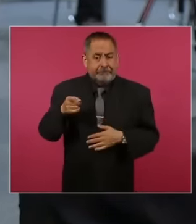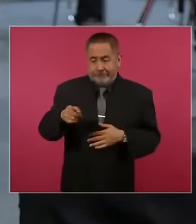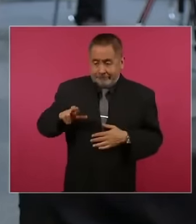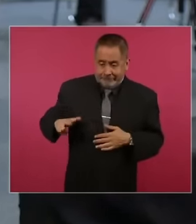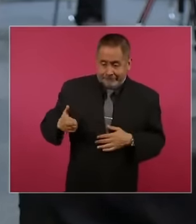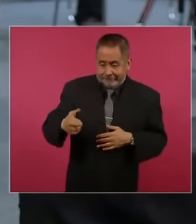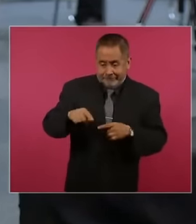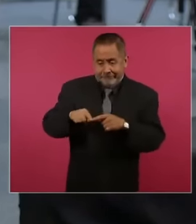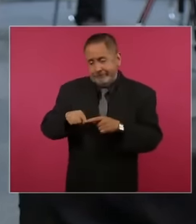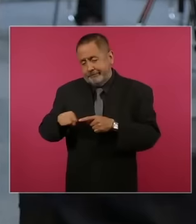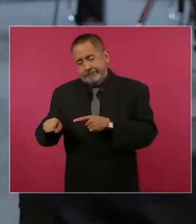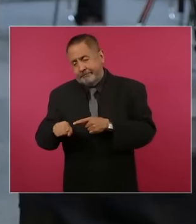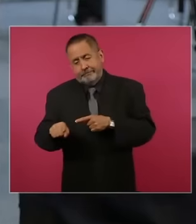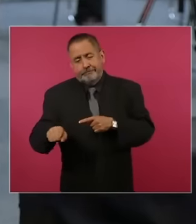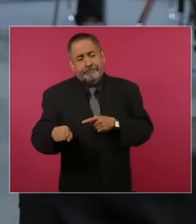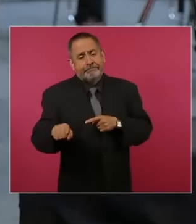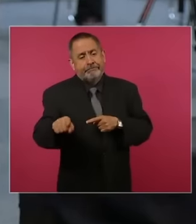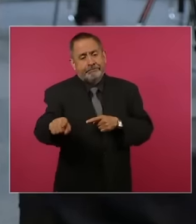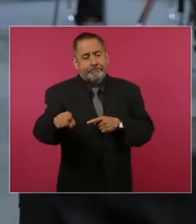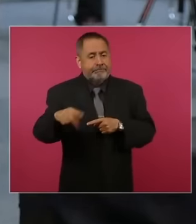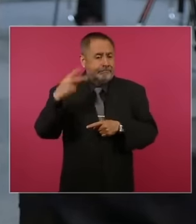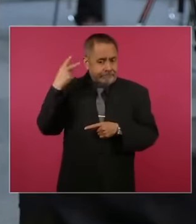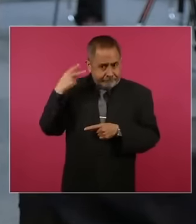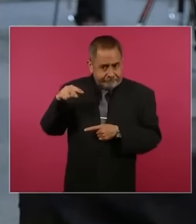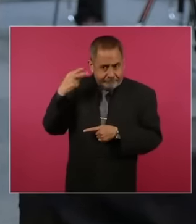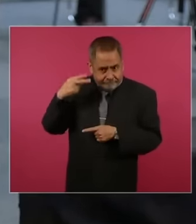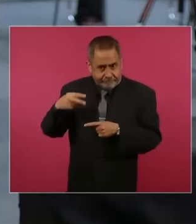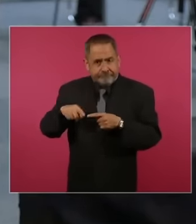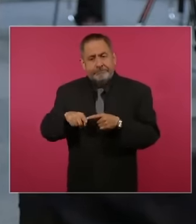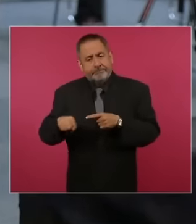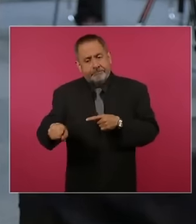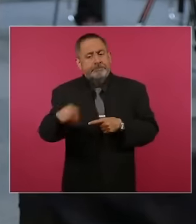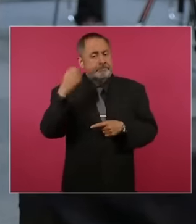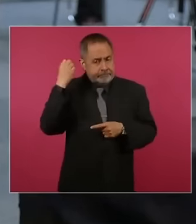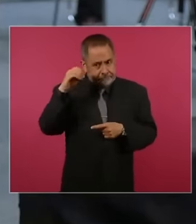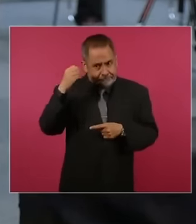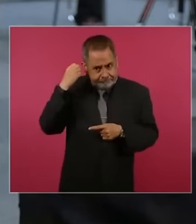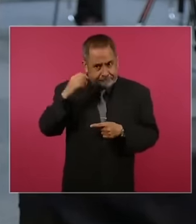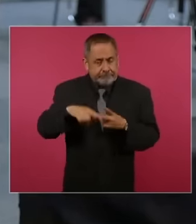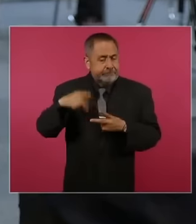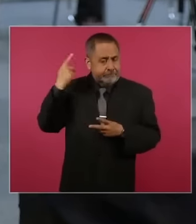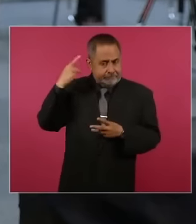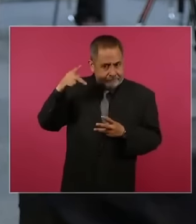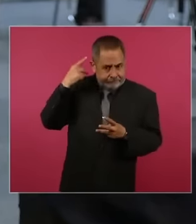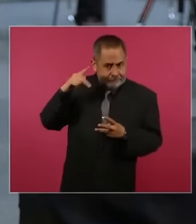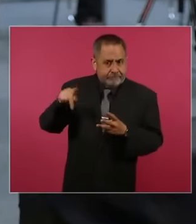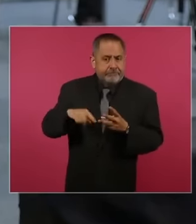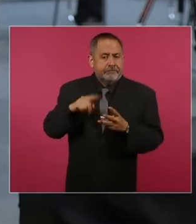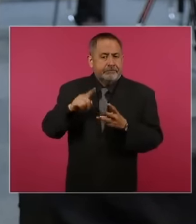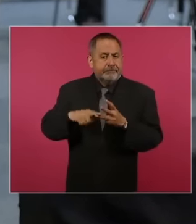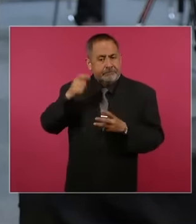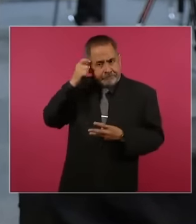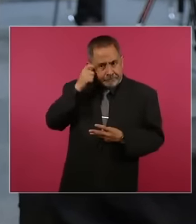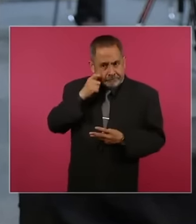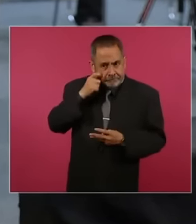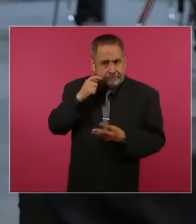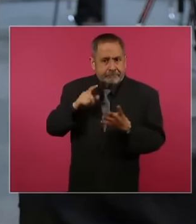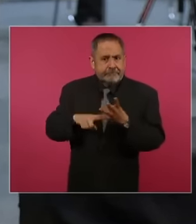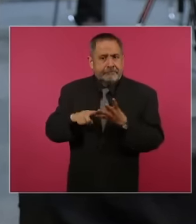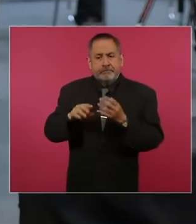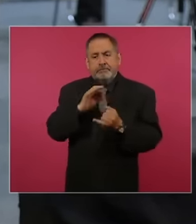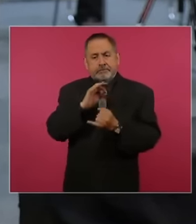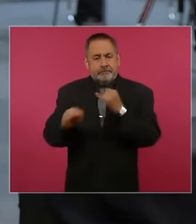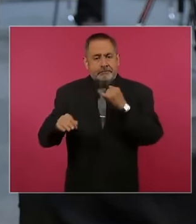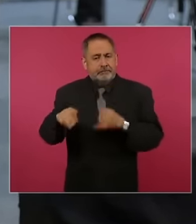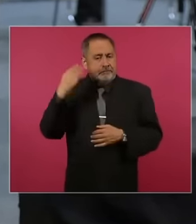río atraviesa, o más bien pasa por los estados de Veracruz, Oaxaca, Puebla, Guerrero y